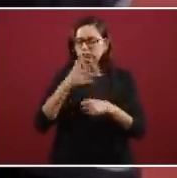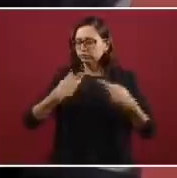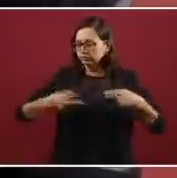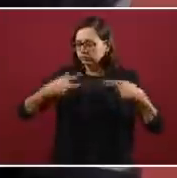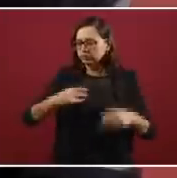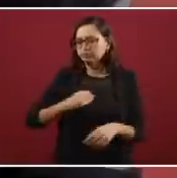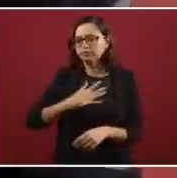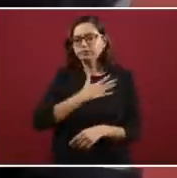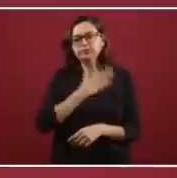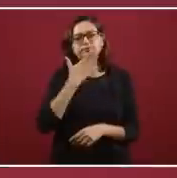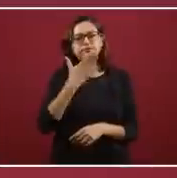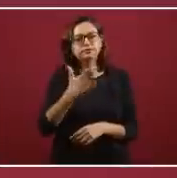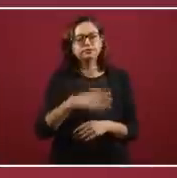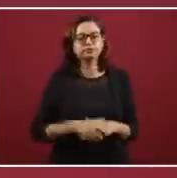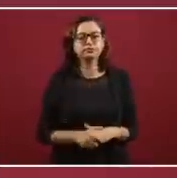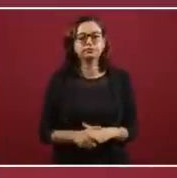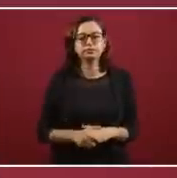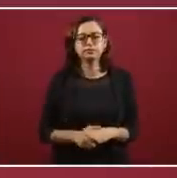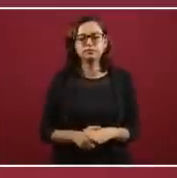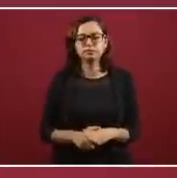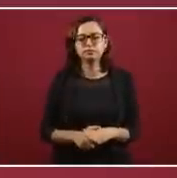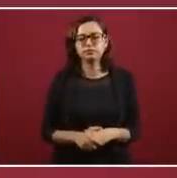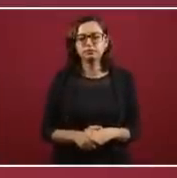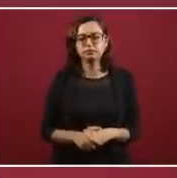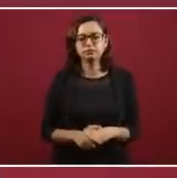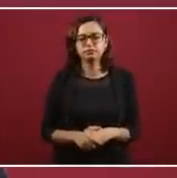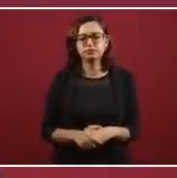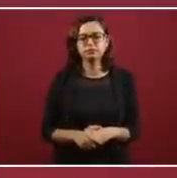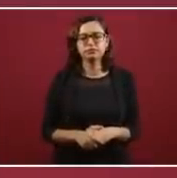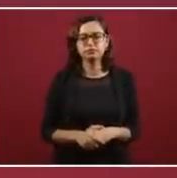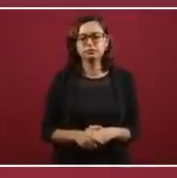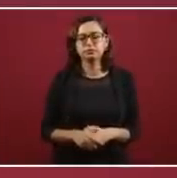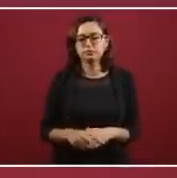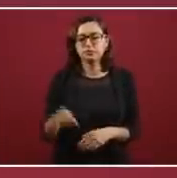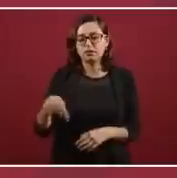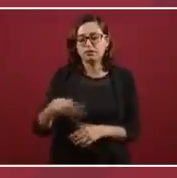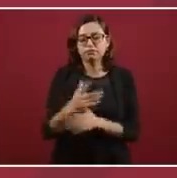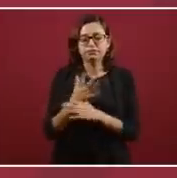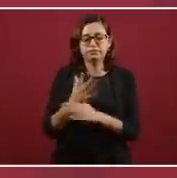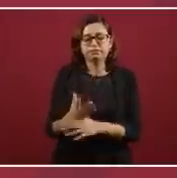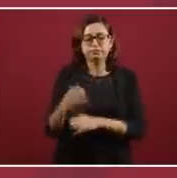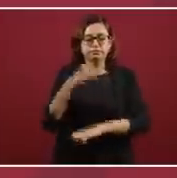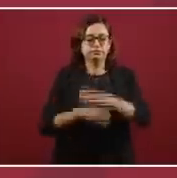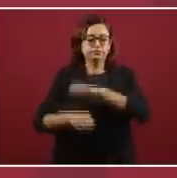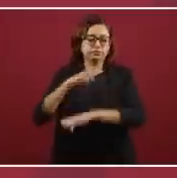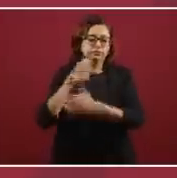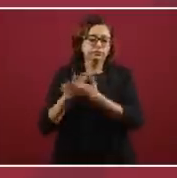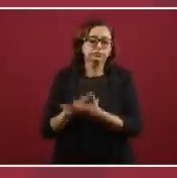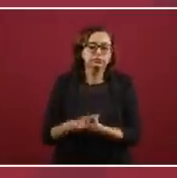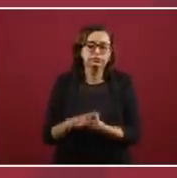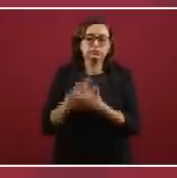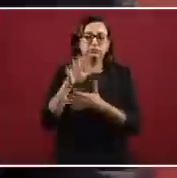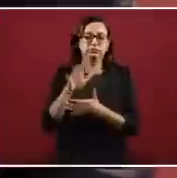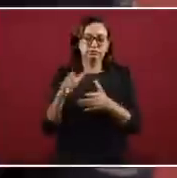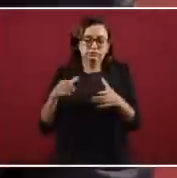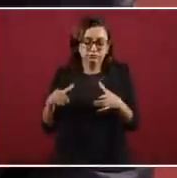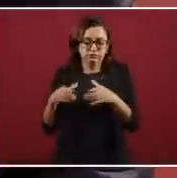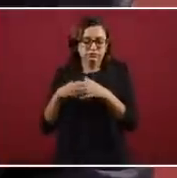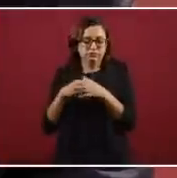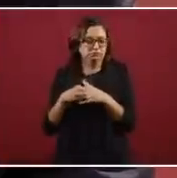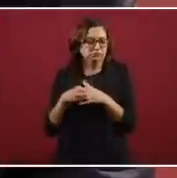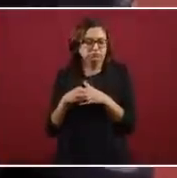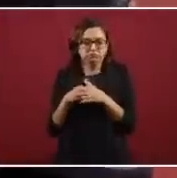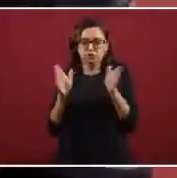gente. Aquí se dice que la mayor parte de las empresas en México son pequeñas y